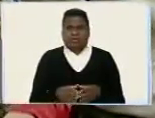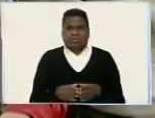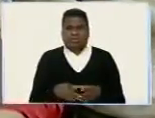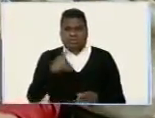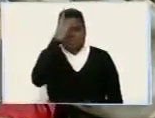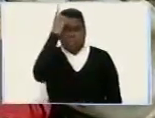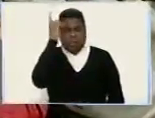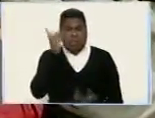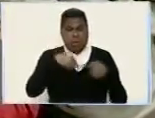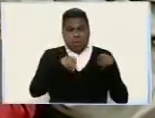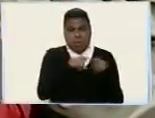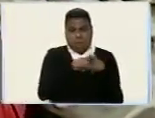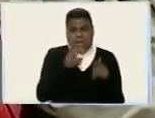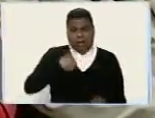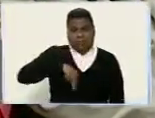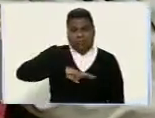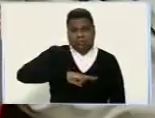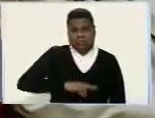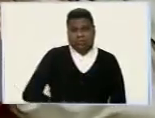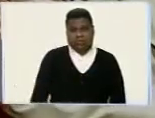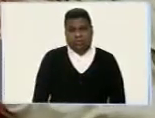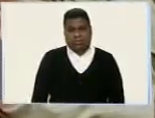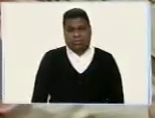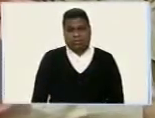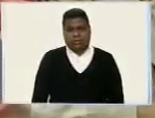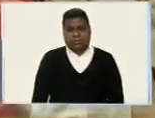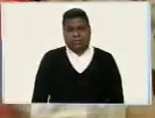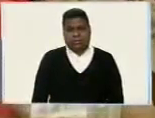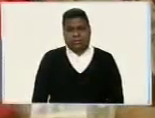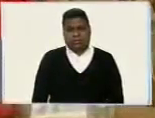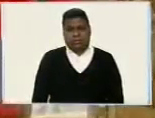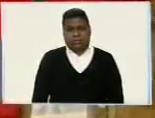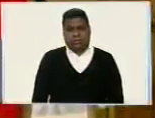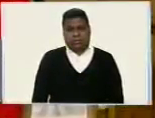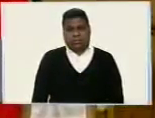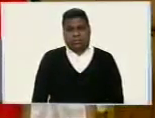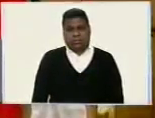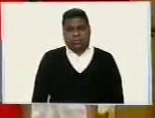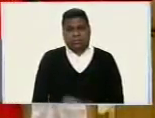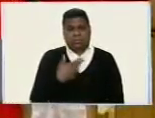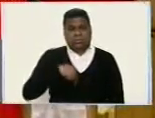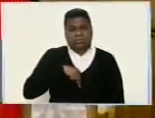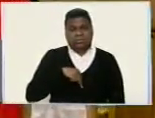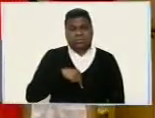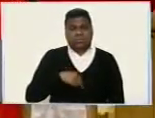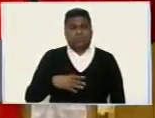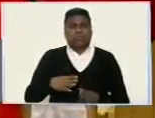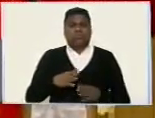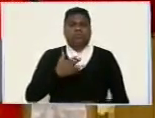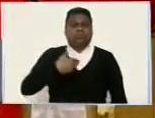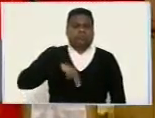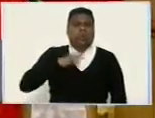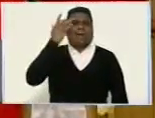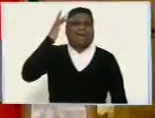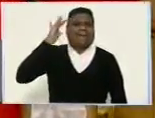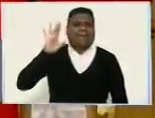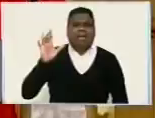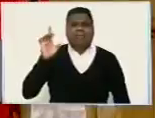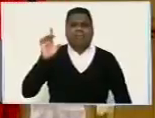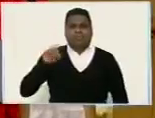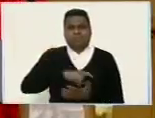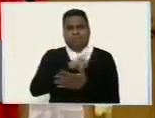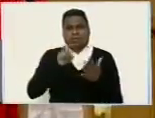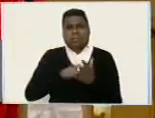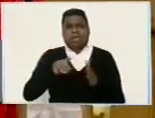Diosdado Cabello es como nosotros, que somos irreductibles, que somos los necios que creemos que puede haber